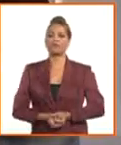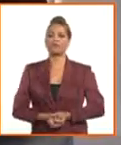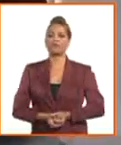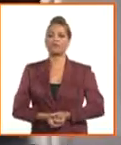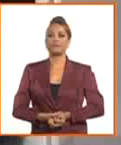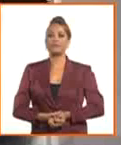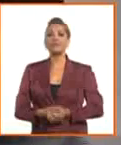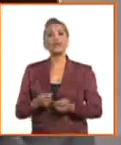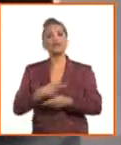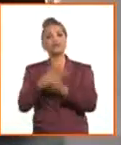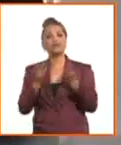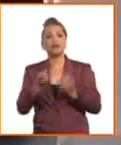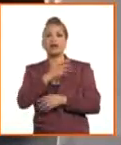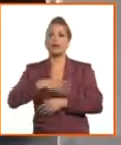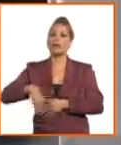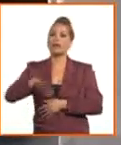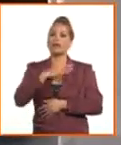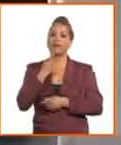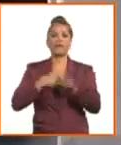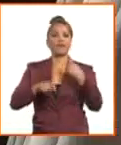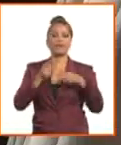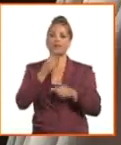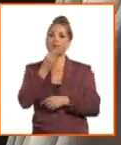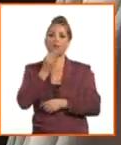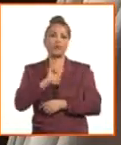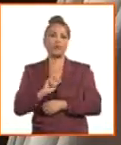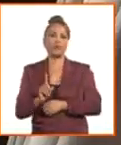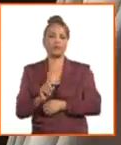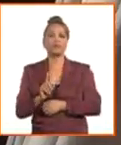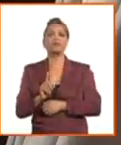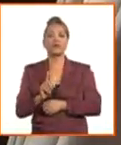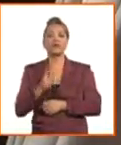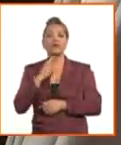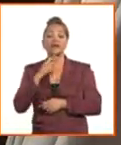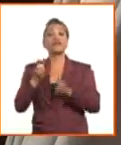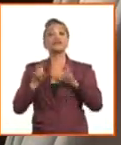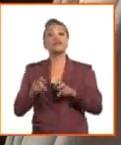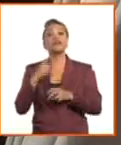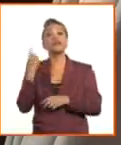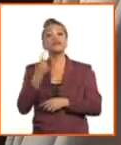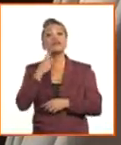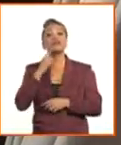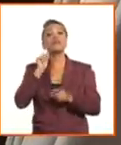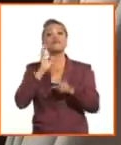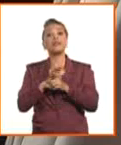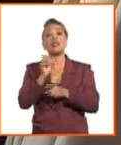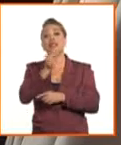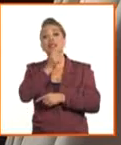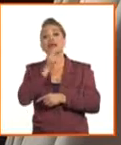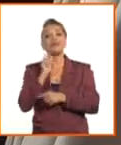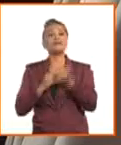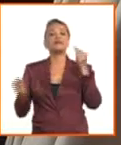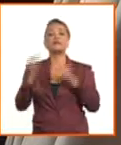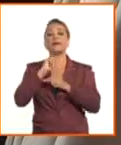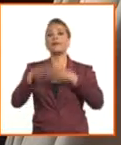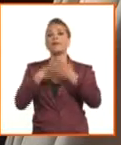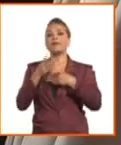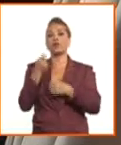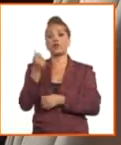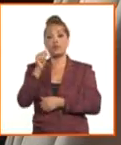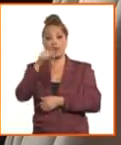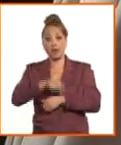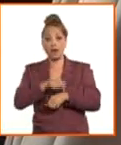a los visitantes, o sea, de manera general. En la propia Asamblea Nacional usted empezaba su discurso diciendo precisamente que el principal problema de la economía cubana en este momento